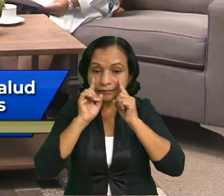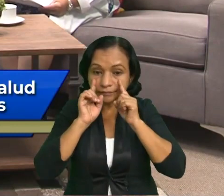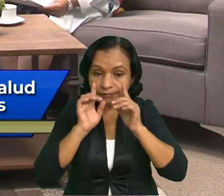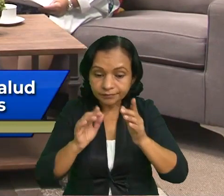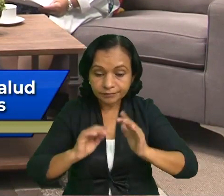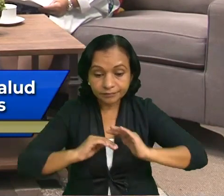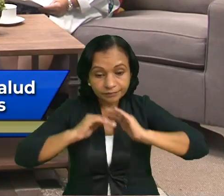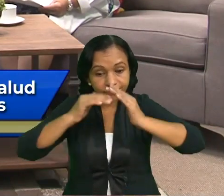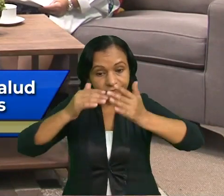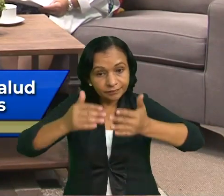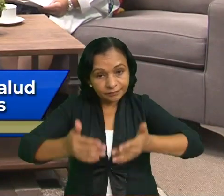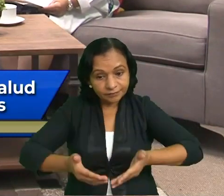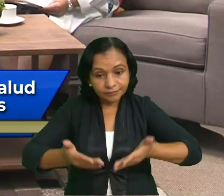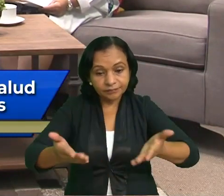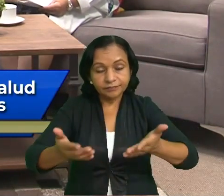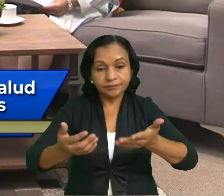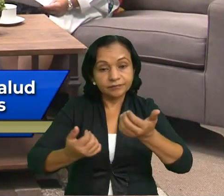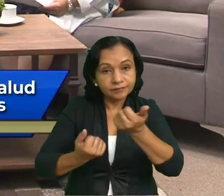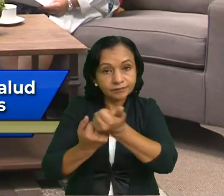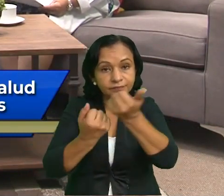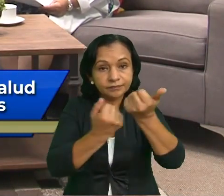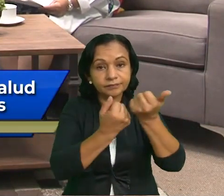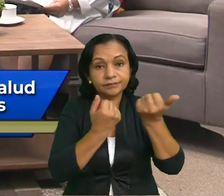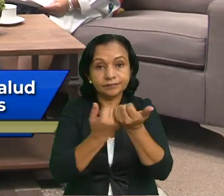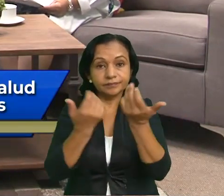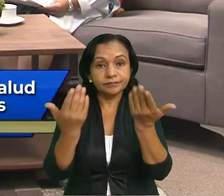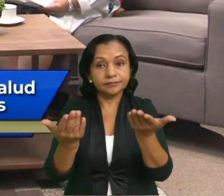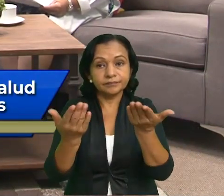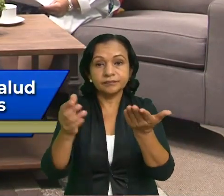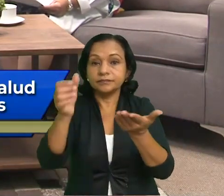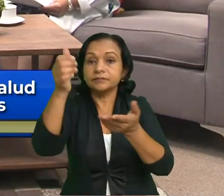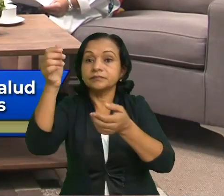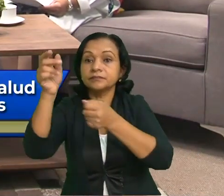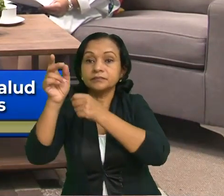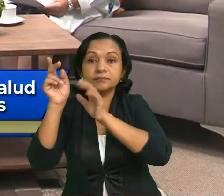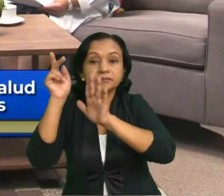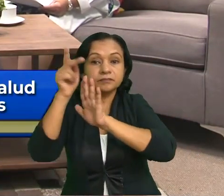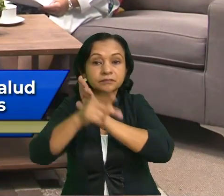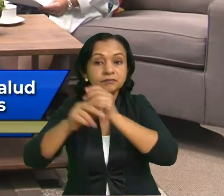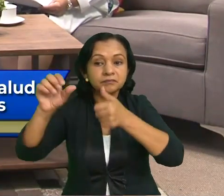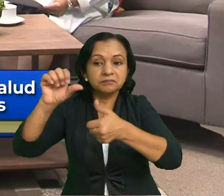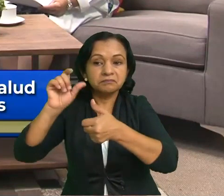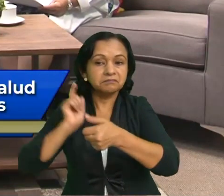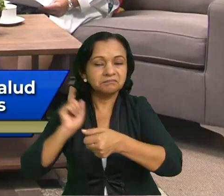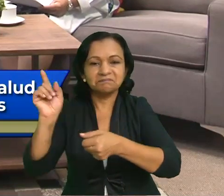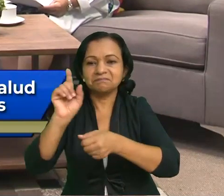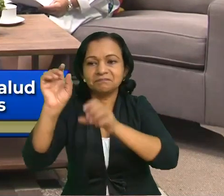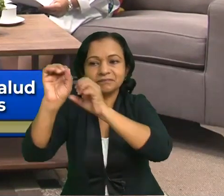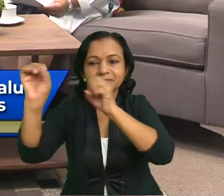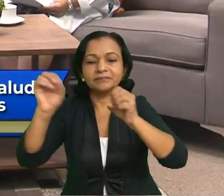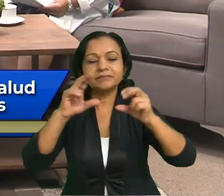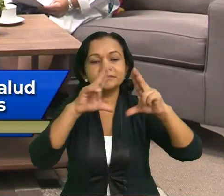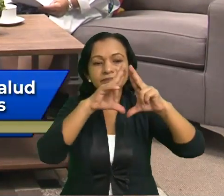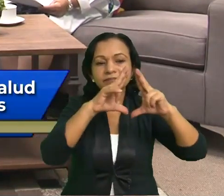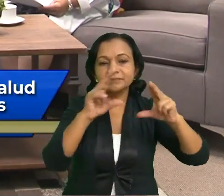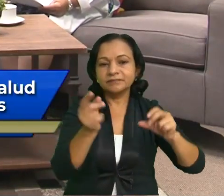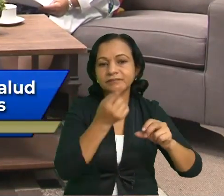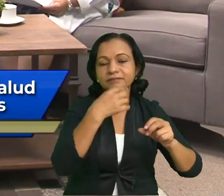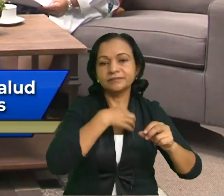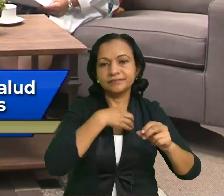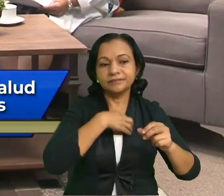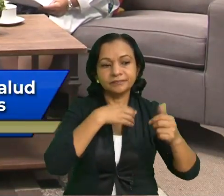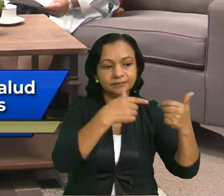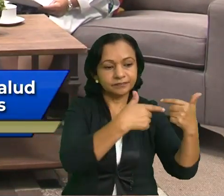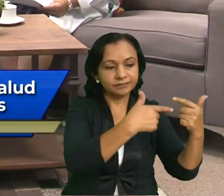y esa es una fortaleza que prácticamente ningún país tiene que a la par de la institución desarrollando las actividades tengas una